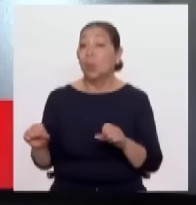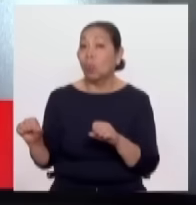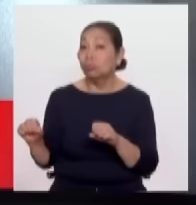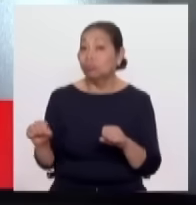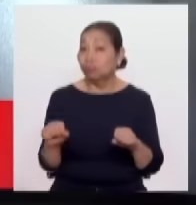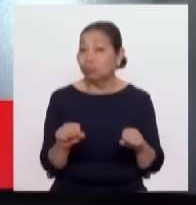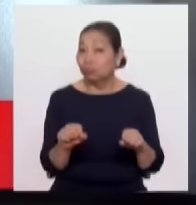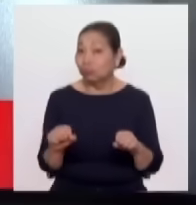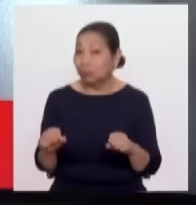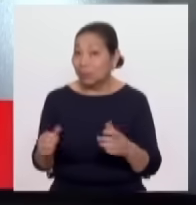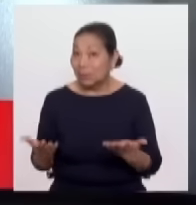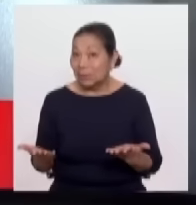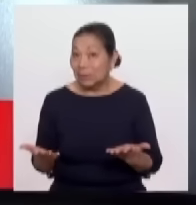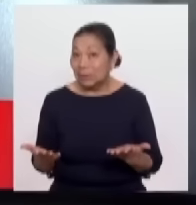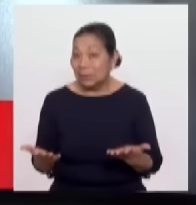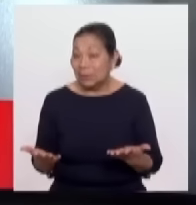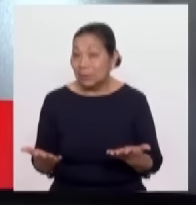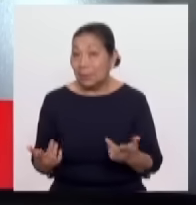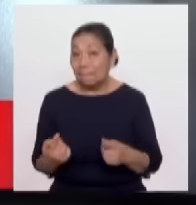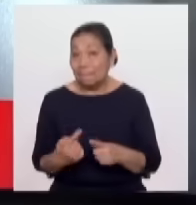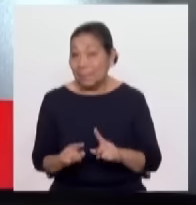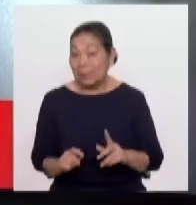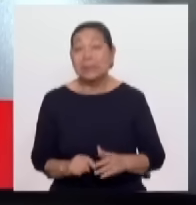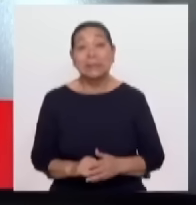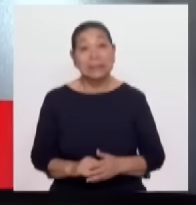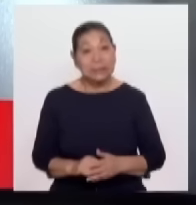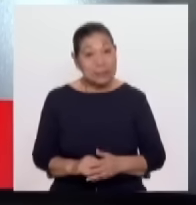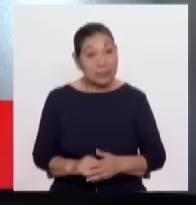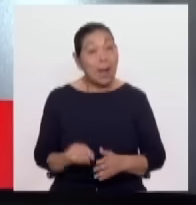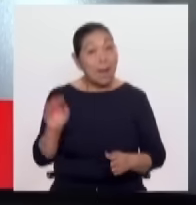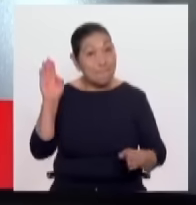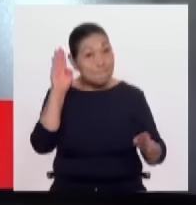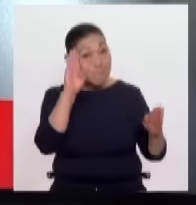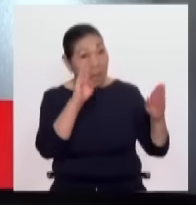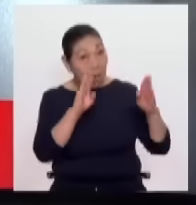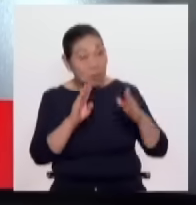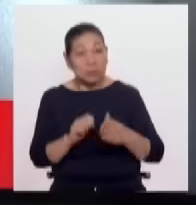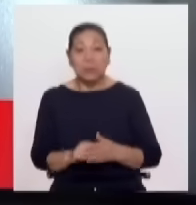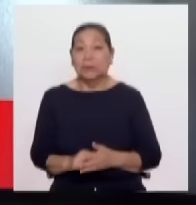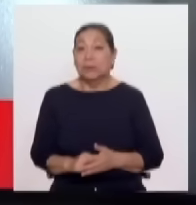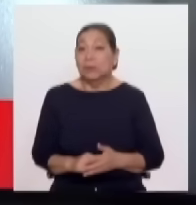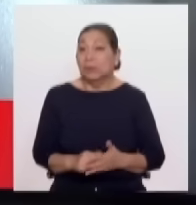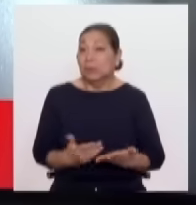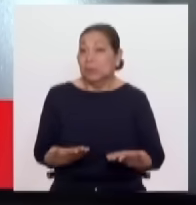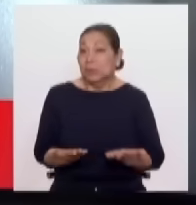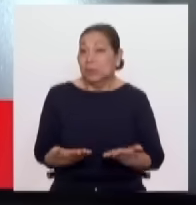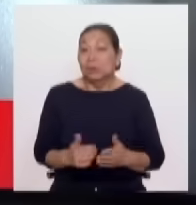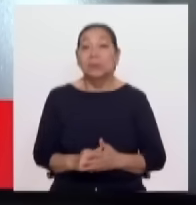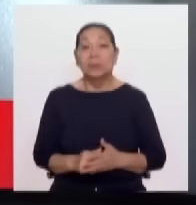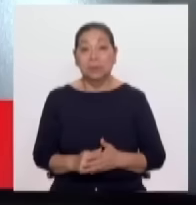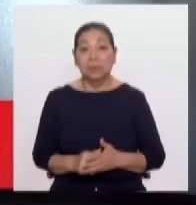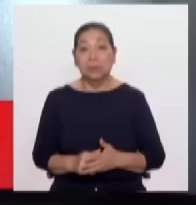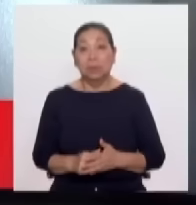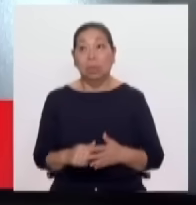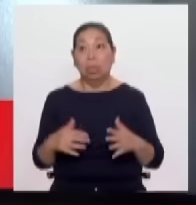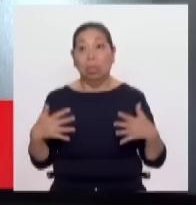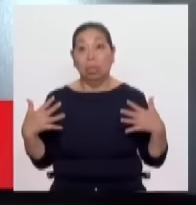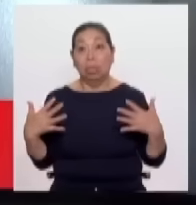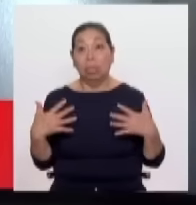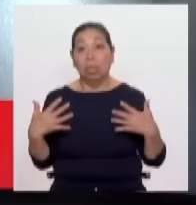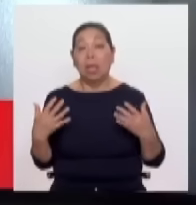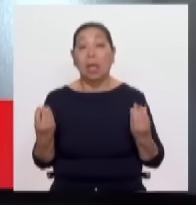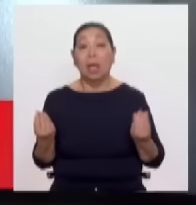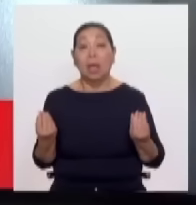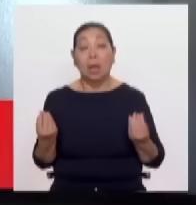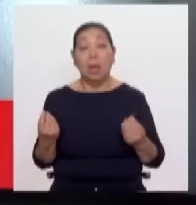que en realidad causa seguramente preocupación en los lampeños, alarma y temor, porque